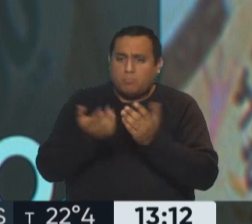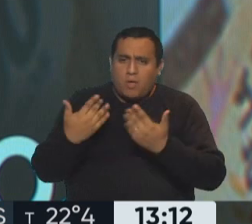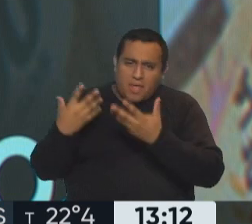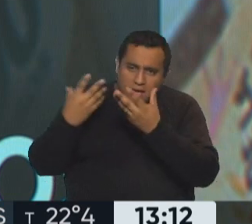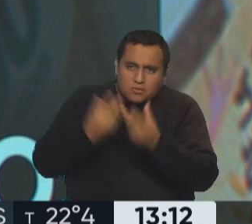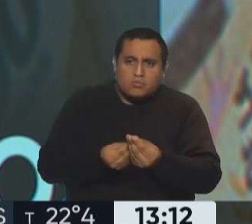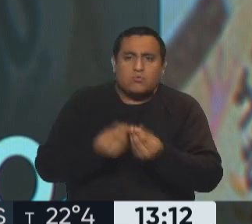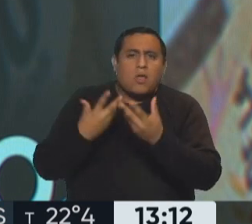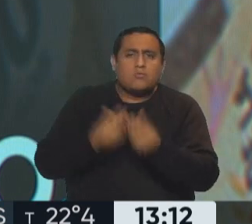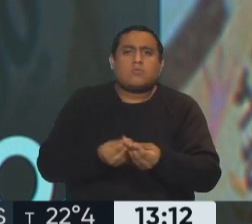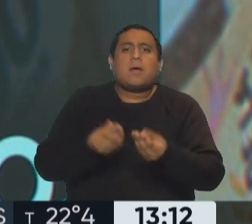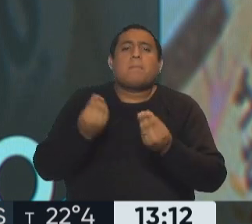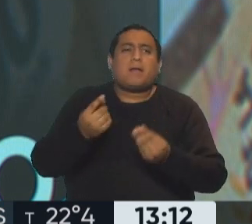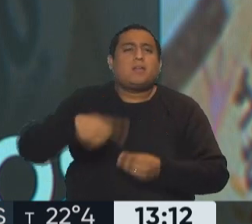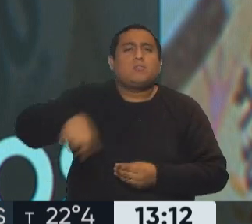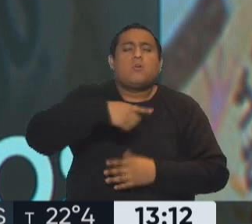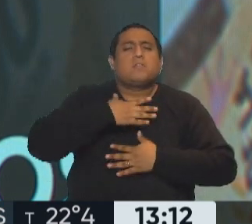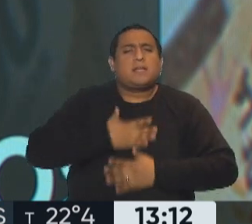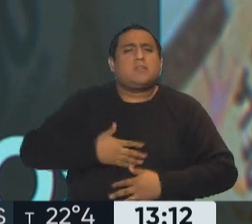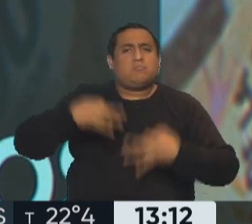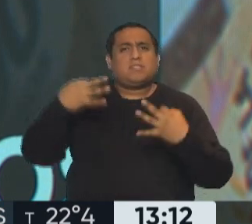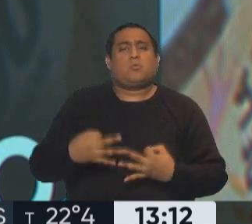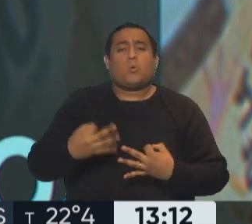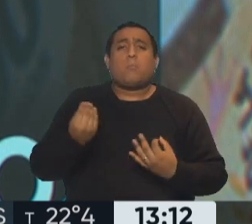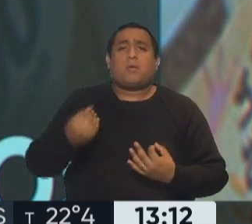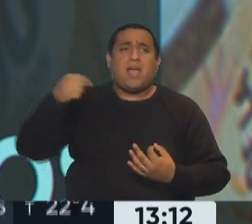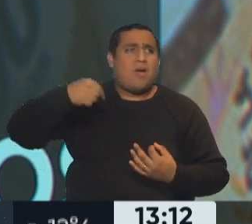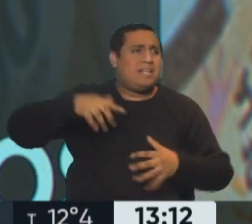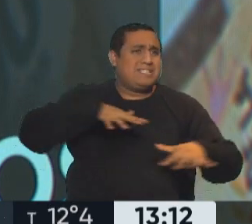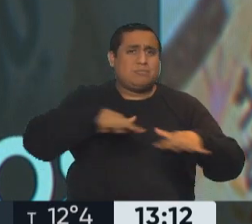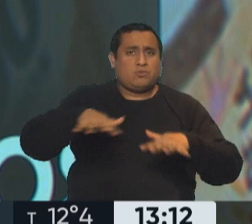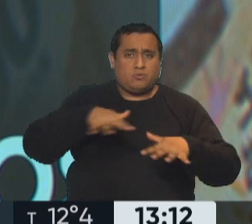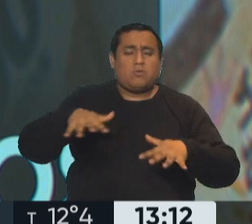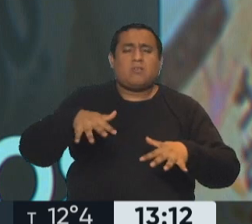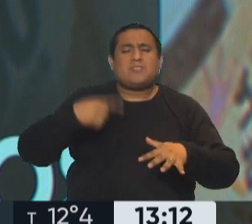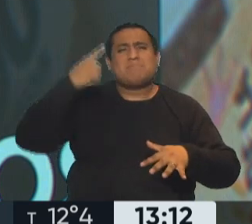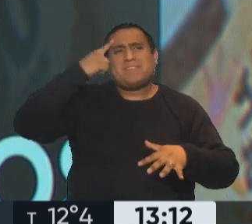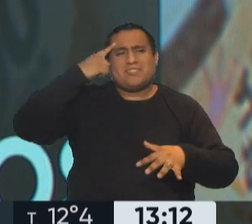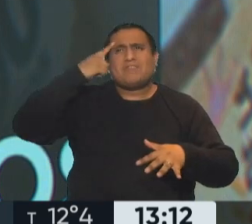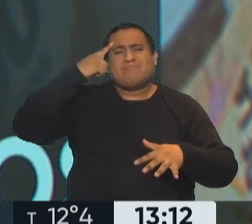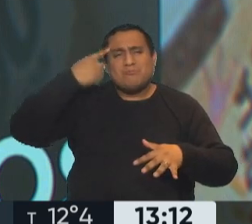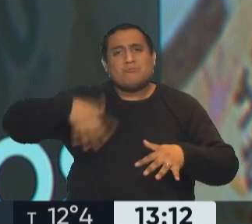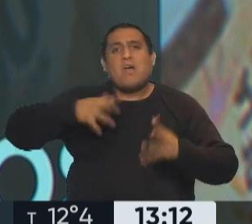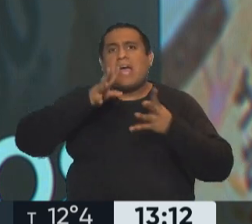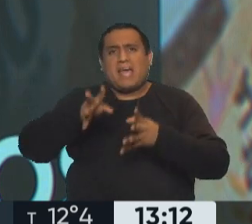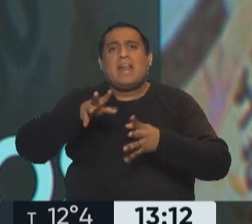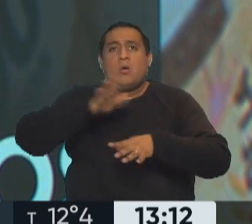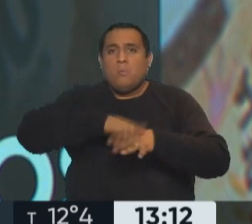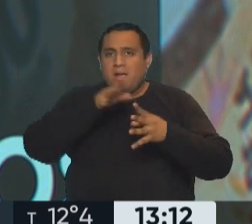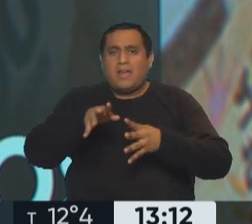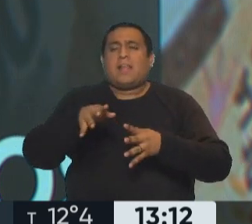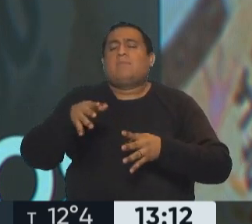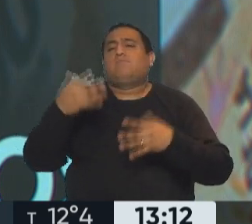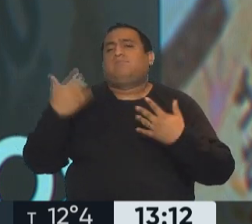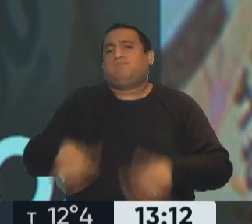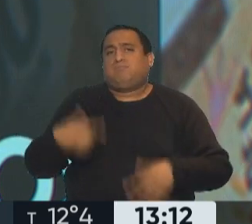a brindar más certeza, porque uno diría, bueno, en este contexto soy realista, la guerra afectó muchas cosas, me aumentó el